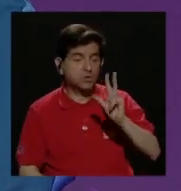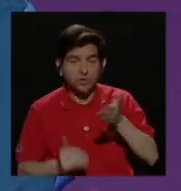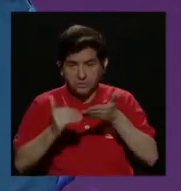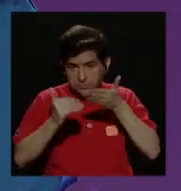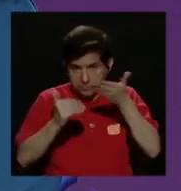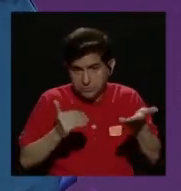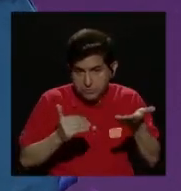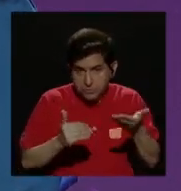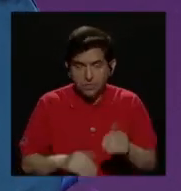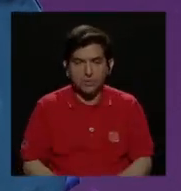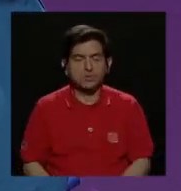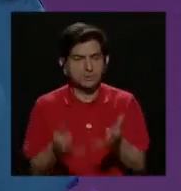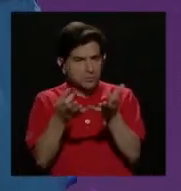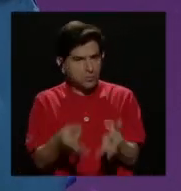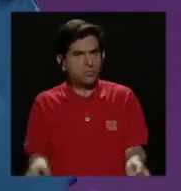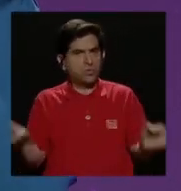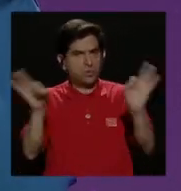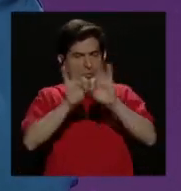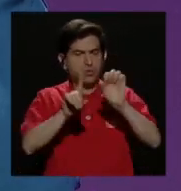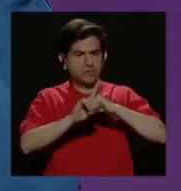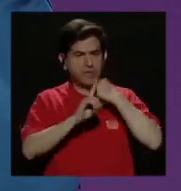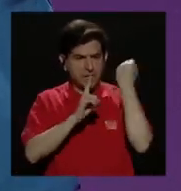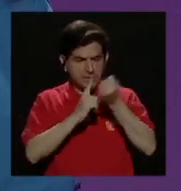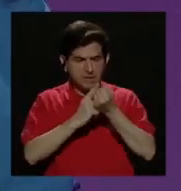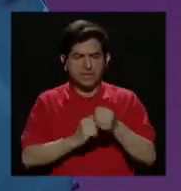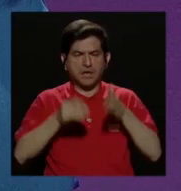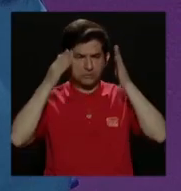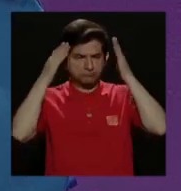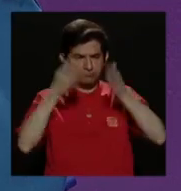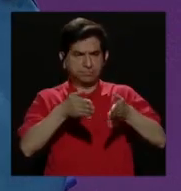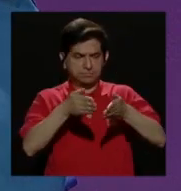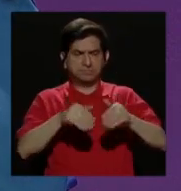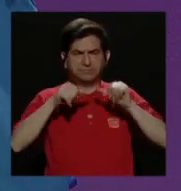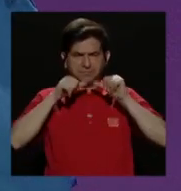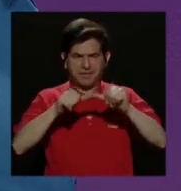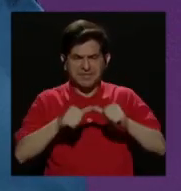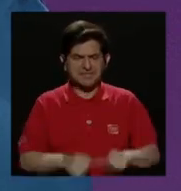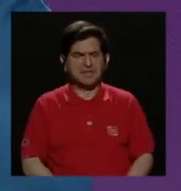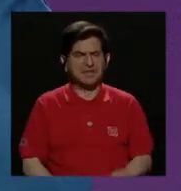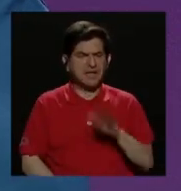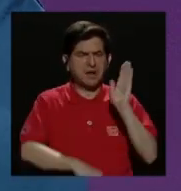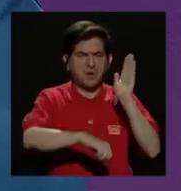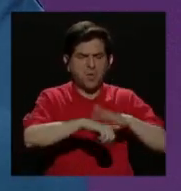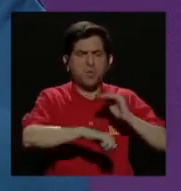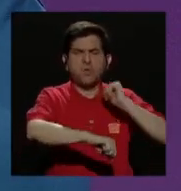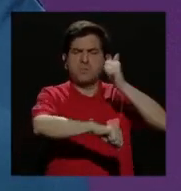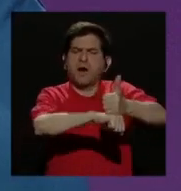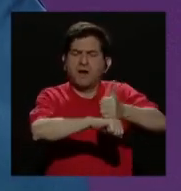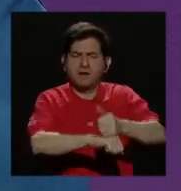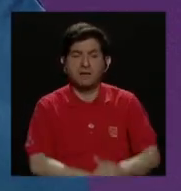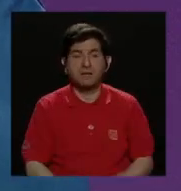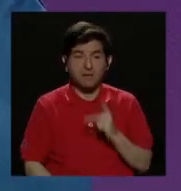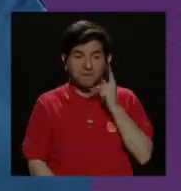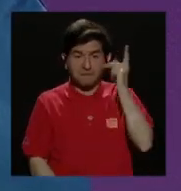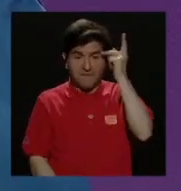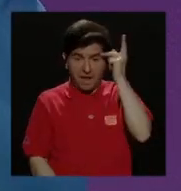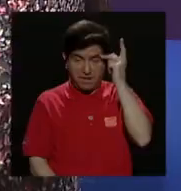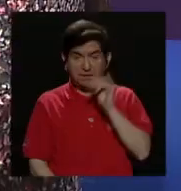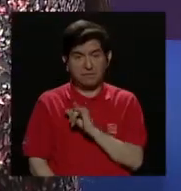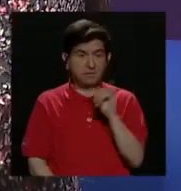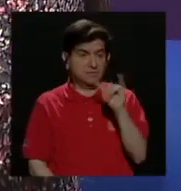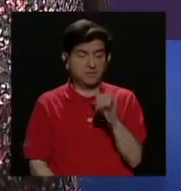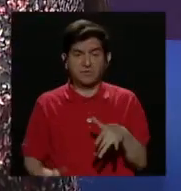puntos muy importantes que la sociedad toma en cuenta para seguirnos achacando esa culpa y para que nuestros padres y madres